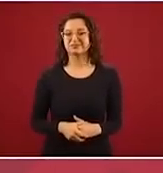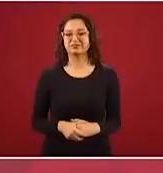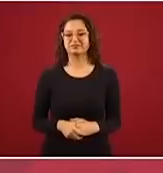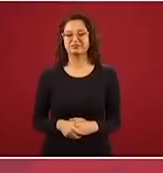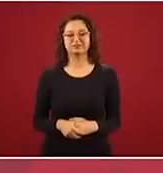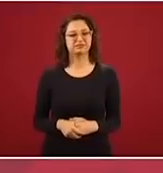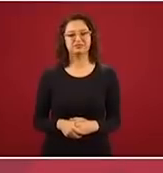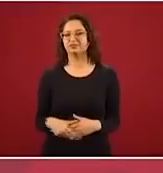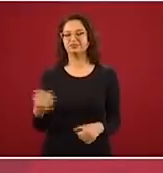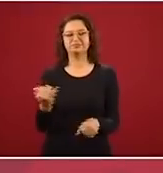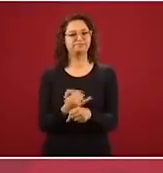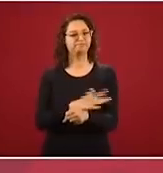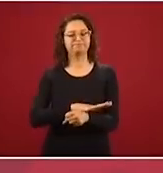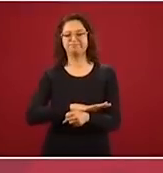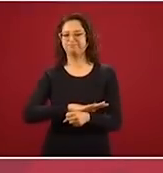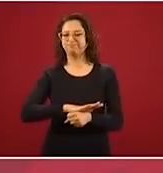No se puede